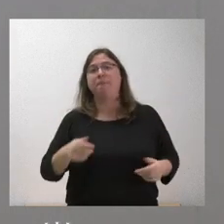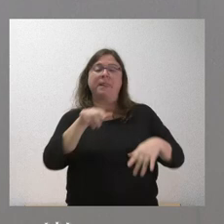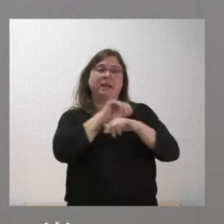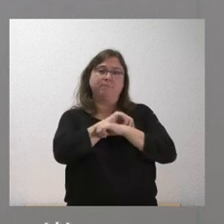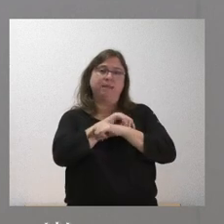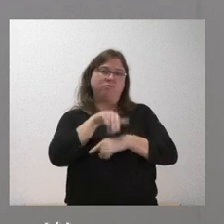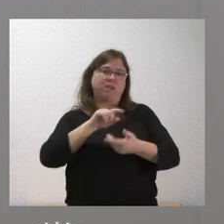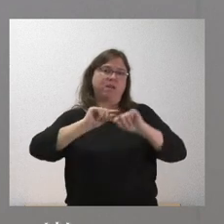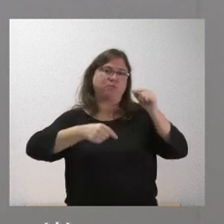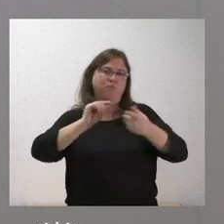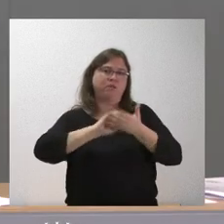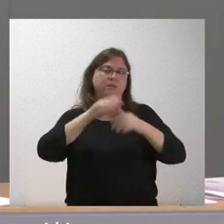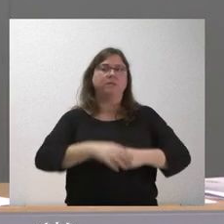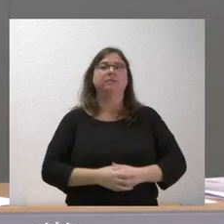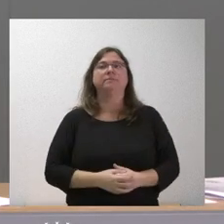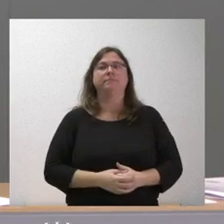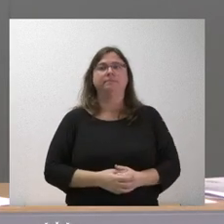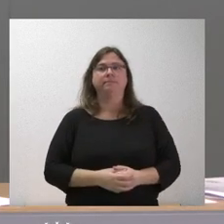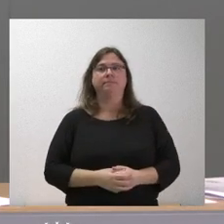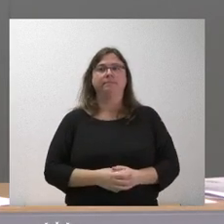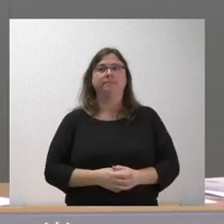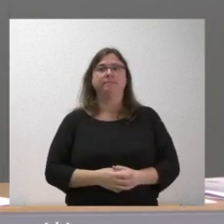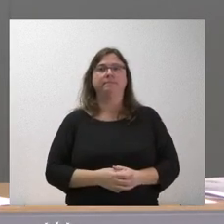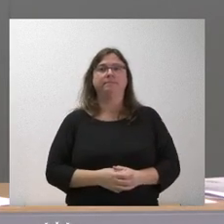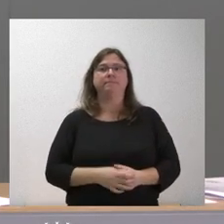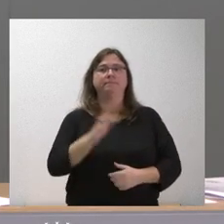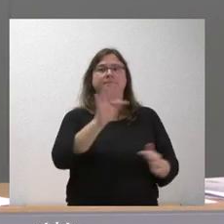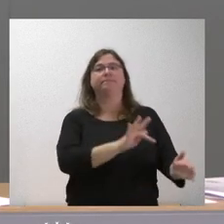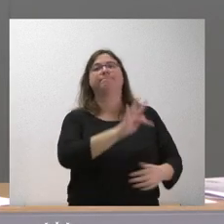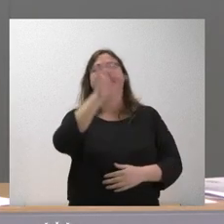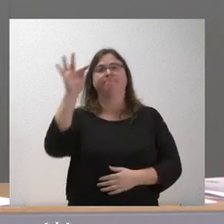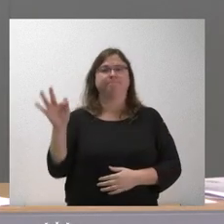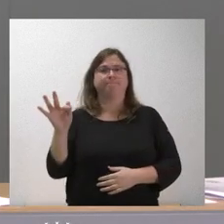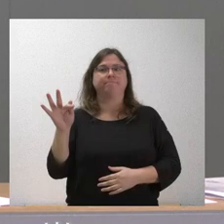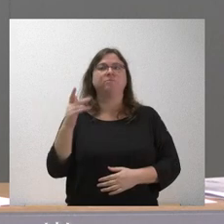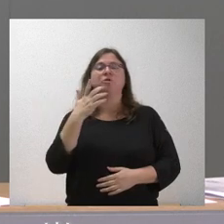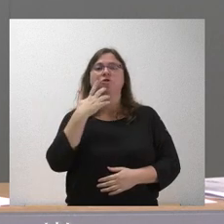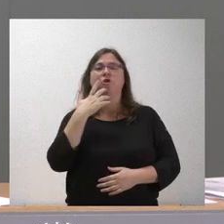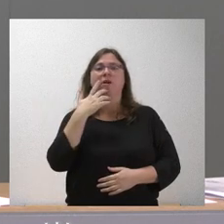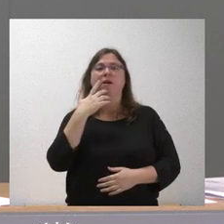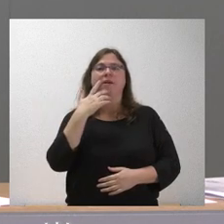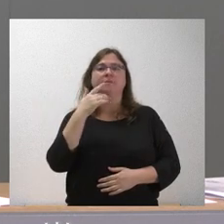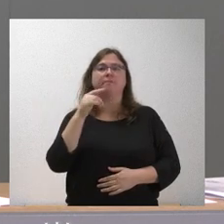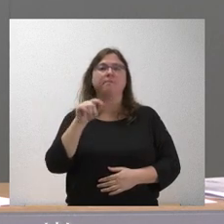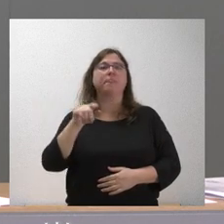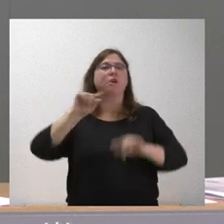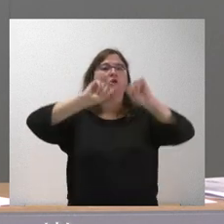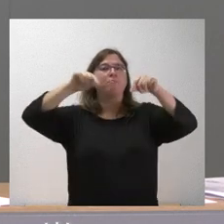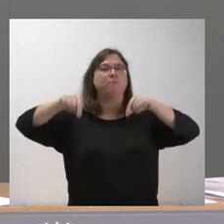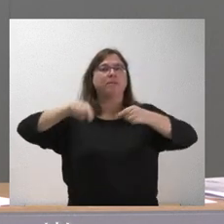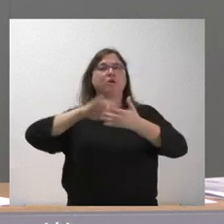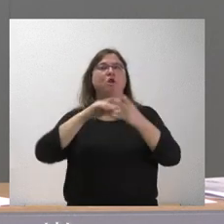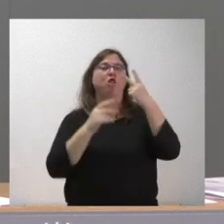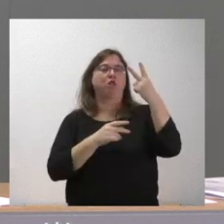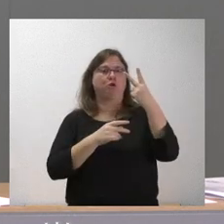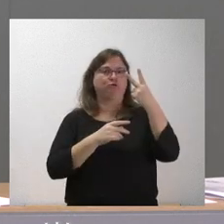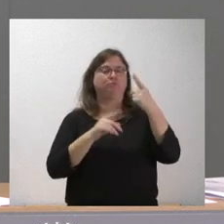Castilla León pues vamos a dar paso ya a las intervenciones que nos llegan desde las diferentes provincias hoy tenemos dos